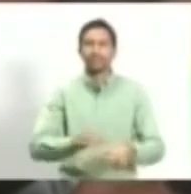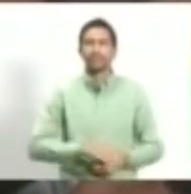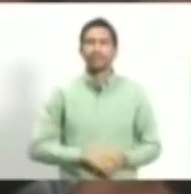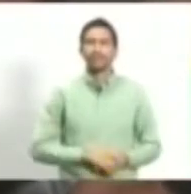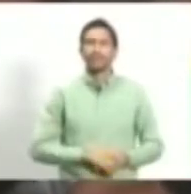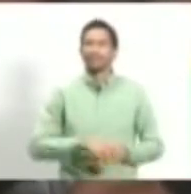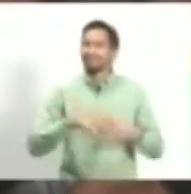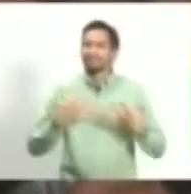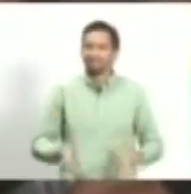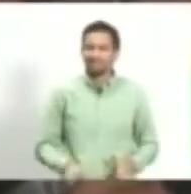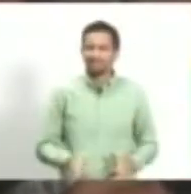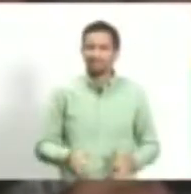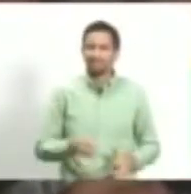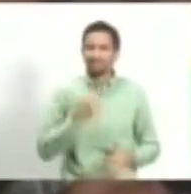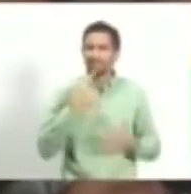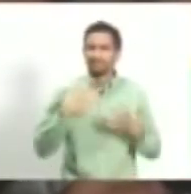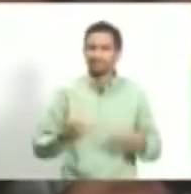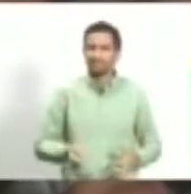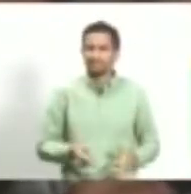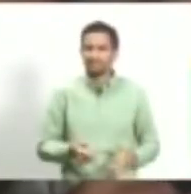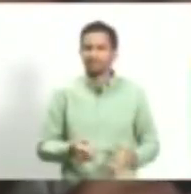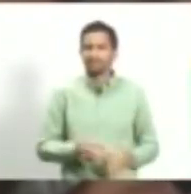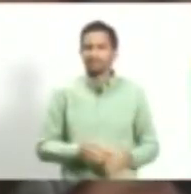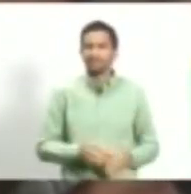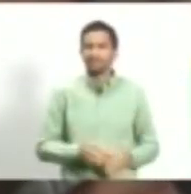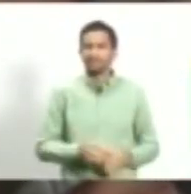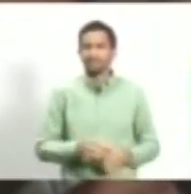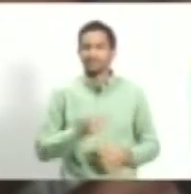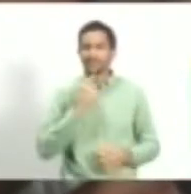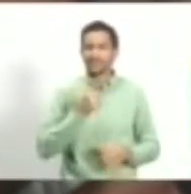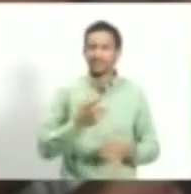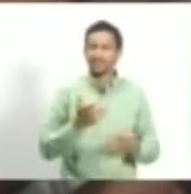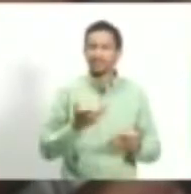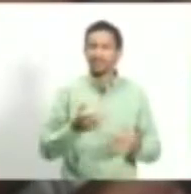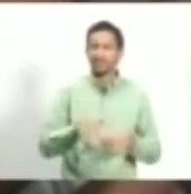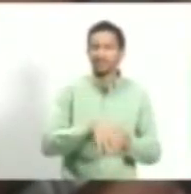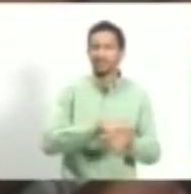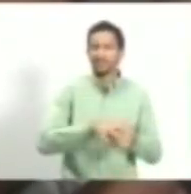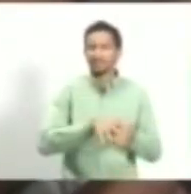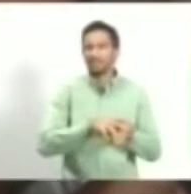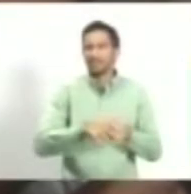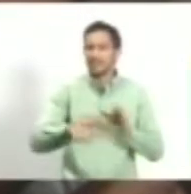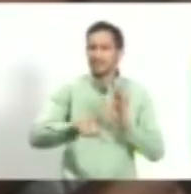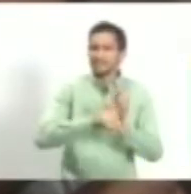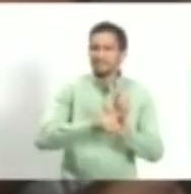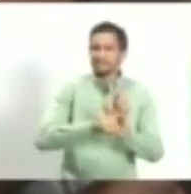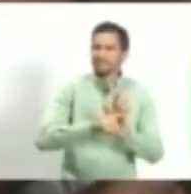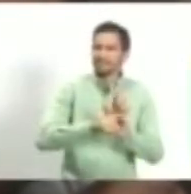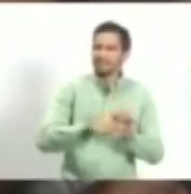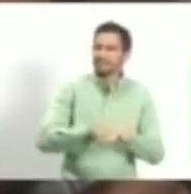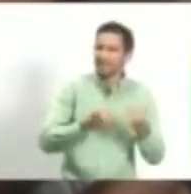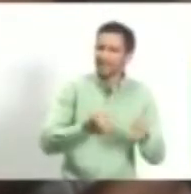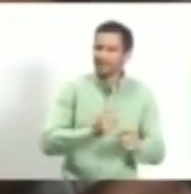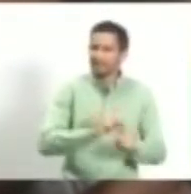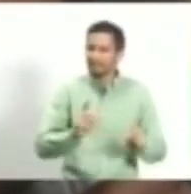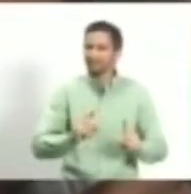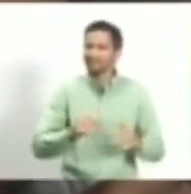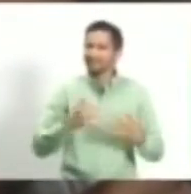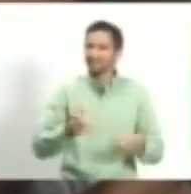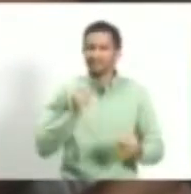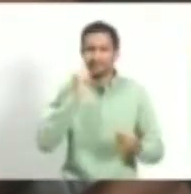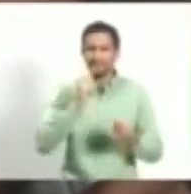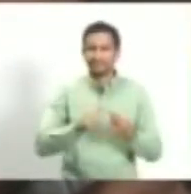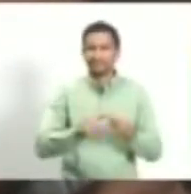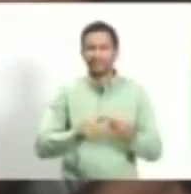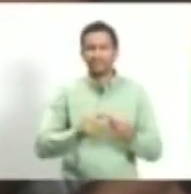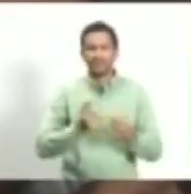que haya absolutamente ninguna fisura jurídica que en un futuro